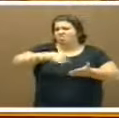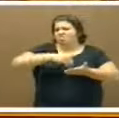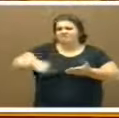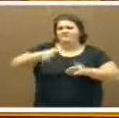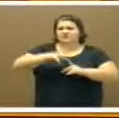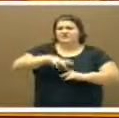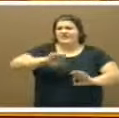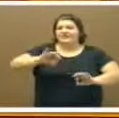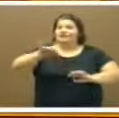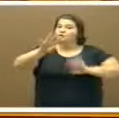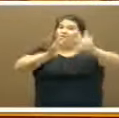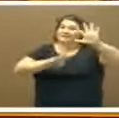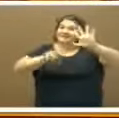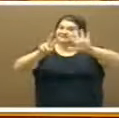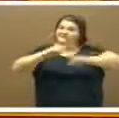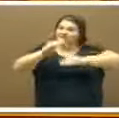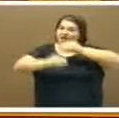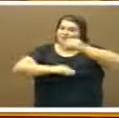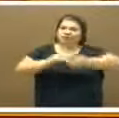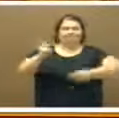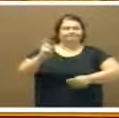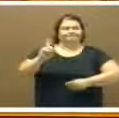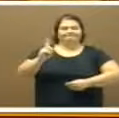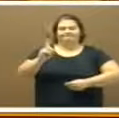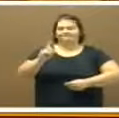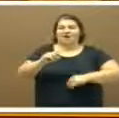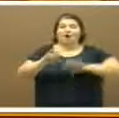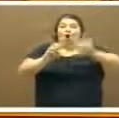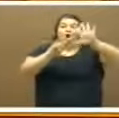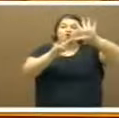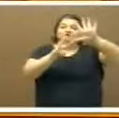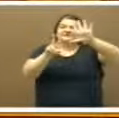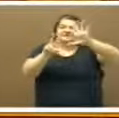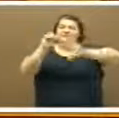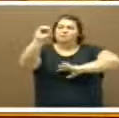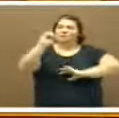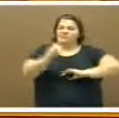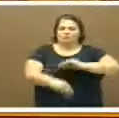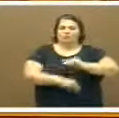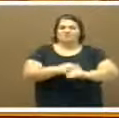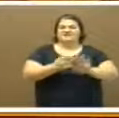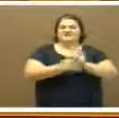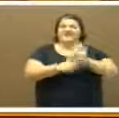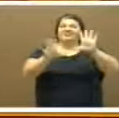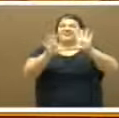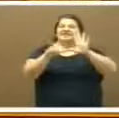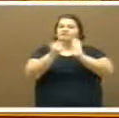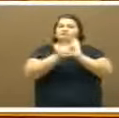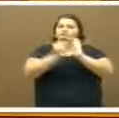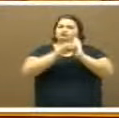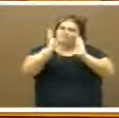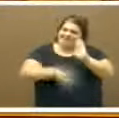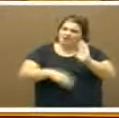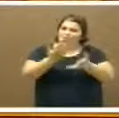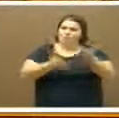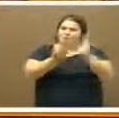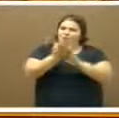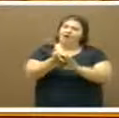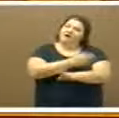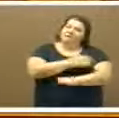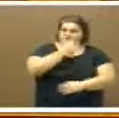no ejecutaron el 97%, señor consejero, sino el 87, es decir, diez puntos menos con respecto al año anterior.